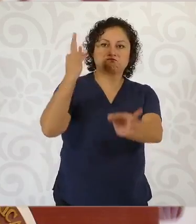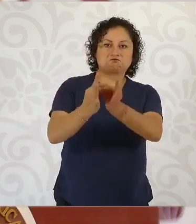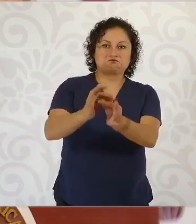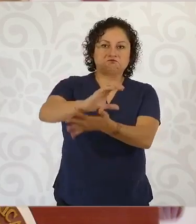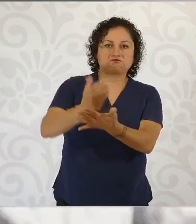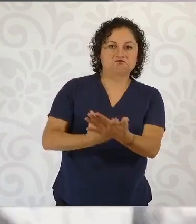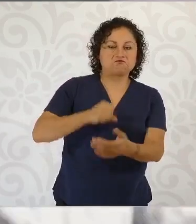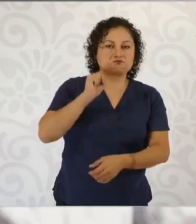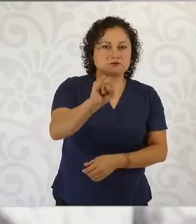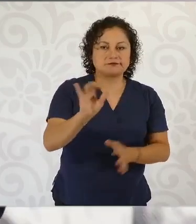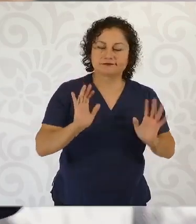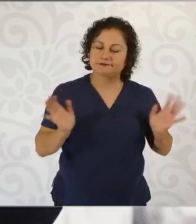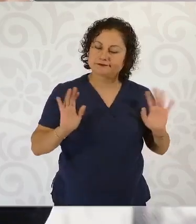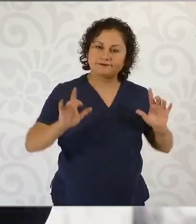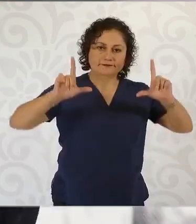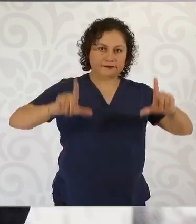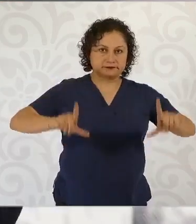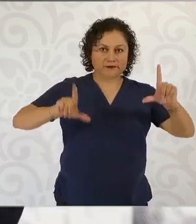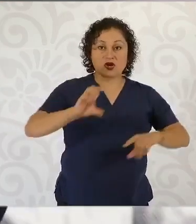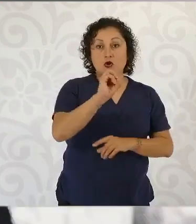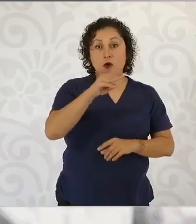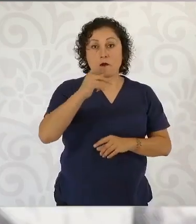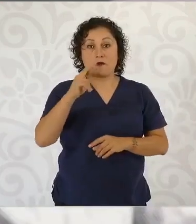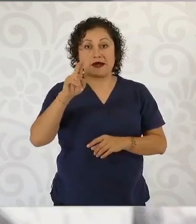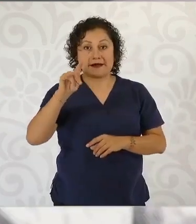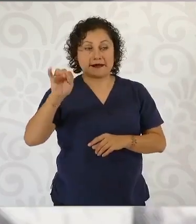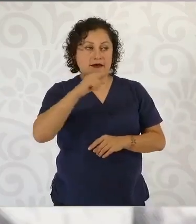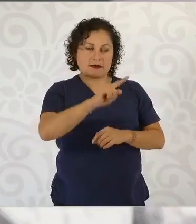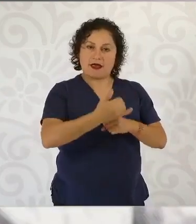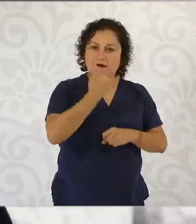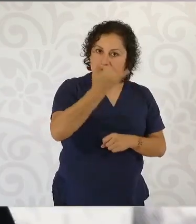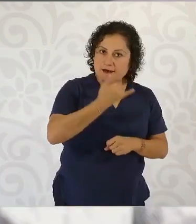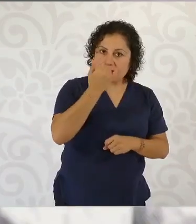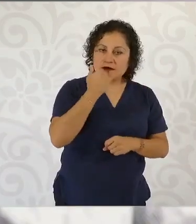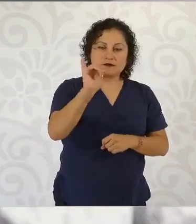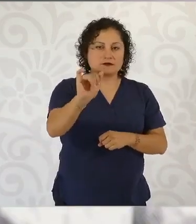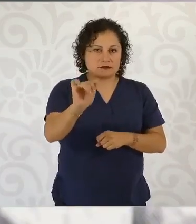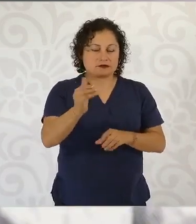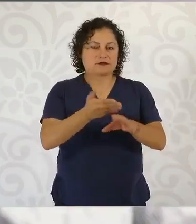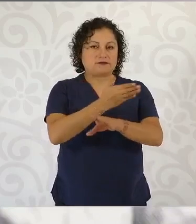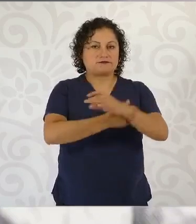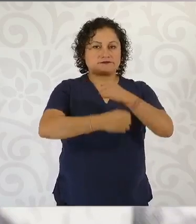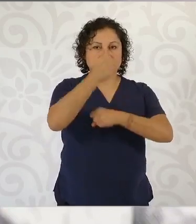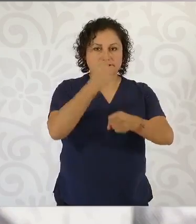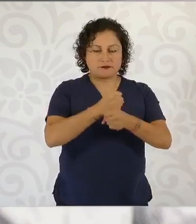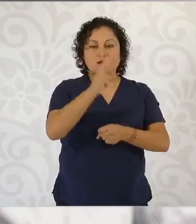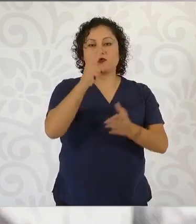error en un momento en Compranet, que también efectivamente tuvo situaciones, sobre todo en 2022.